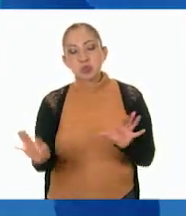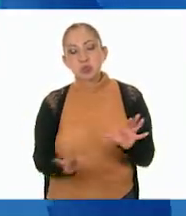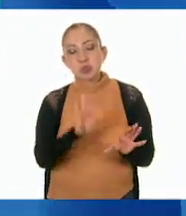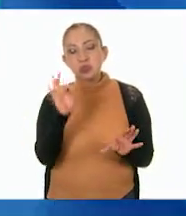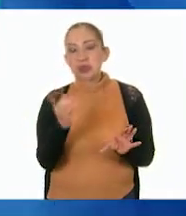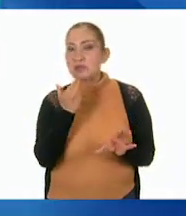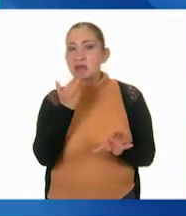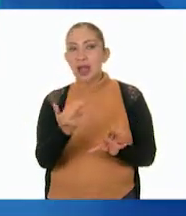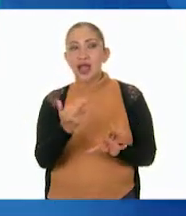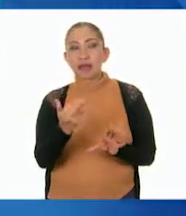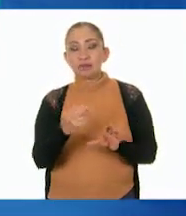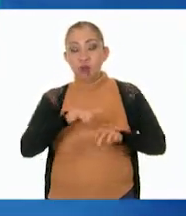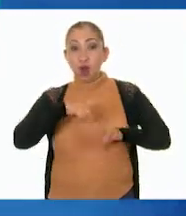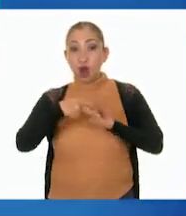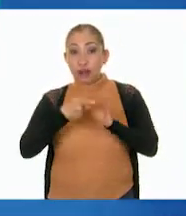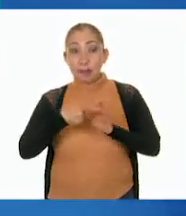agarró,